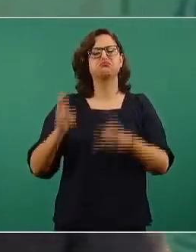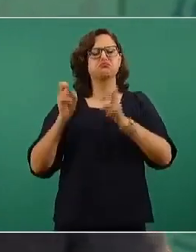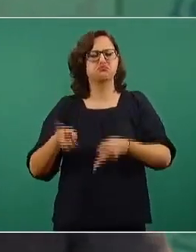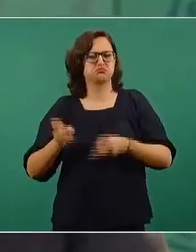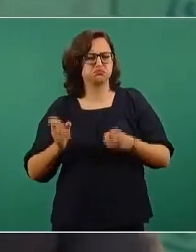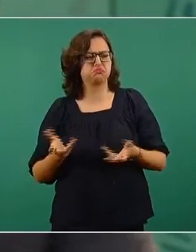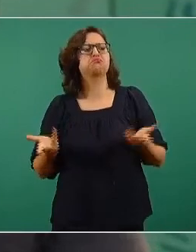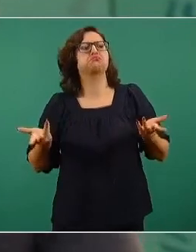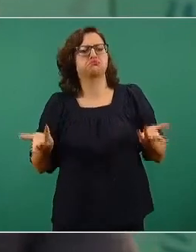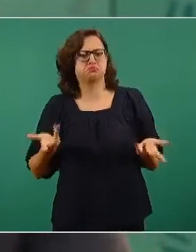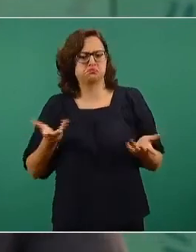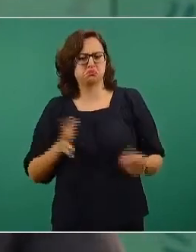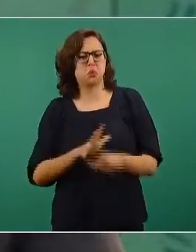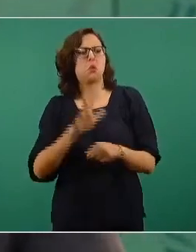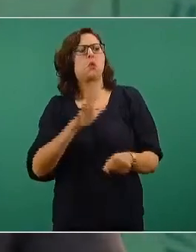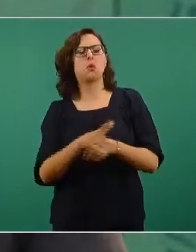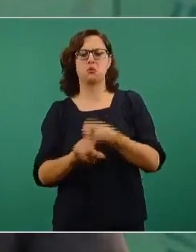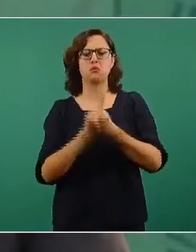a robar